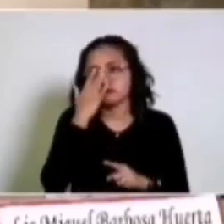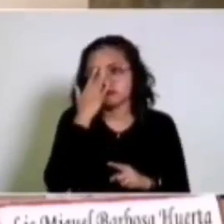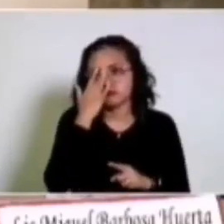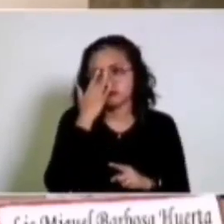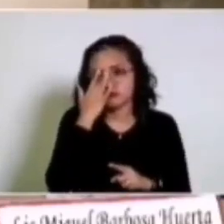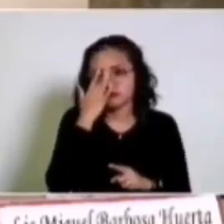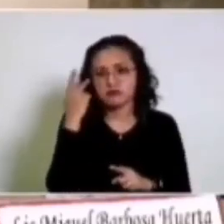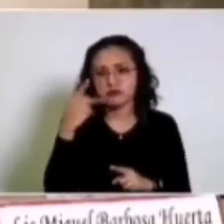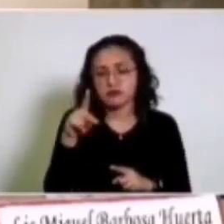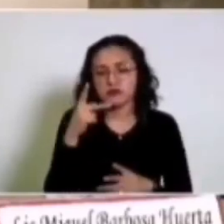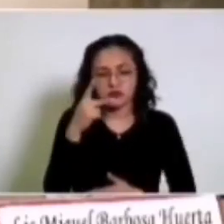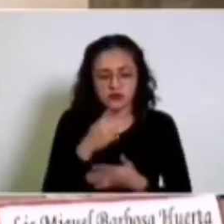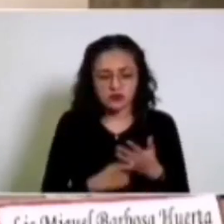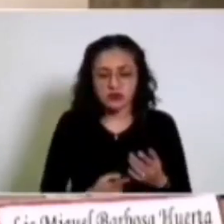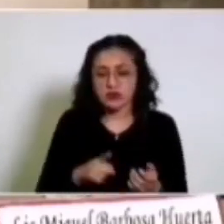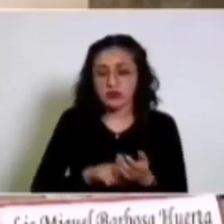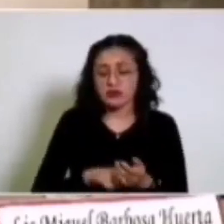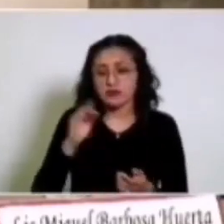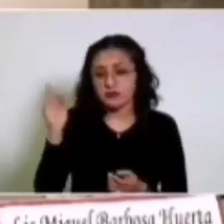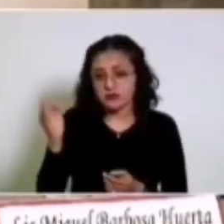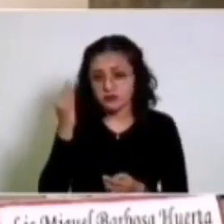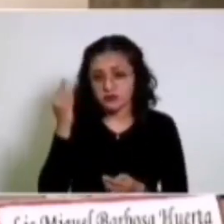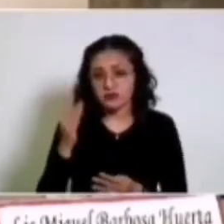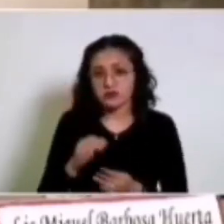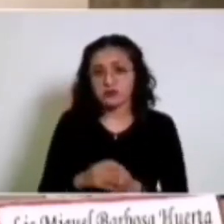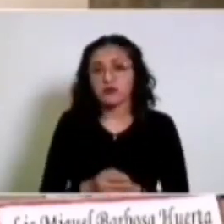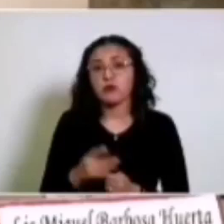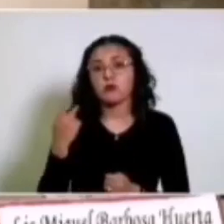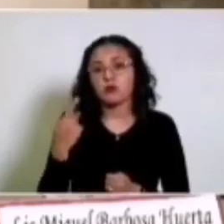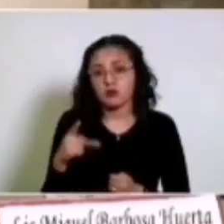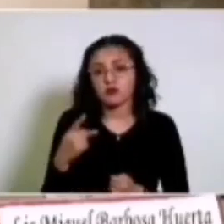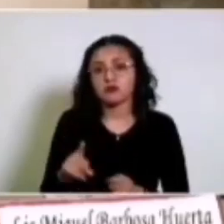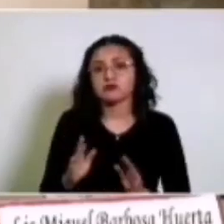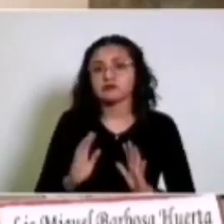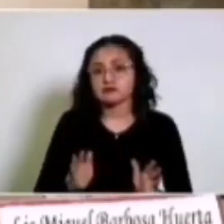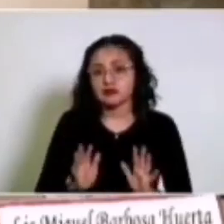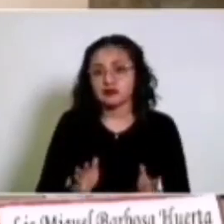los programas grabados desde la Federación programas propios.